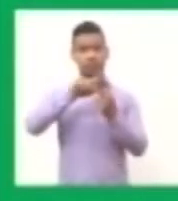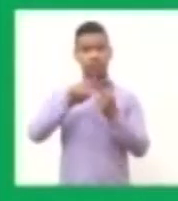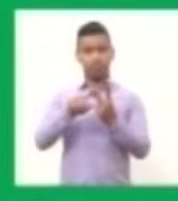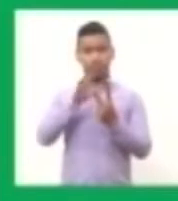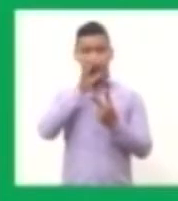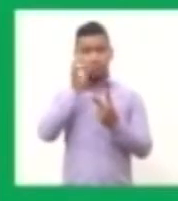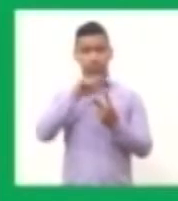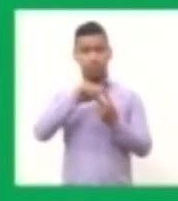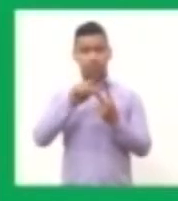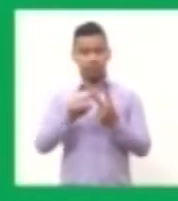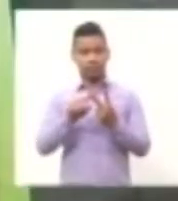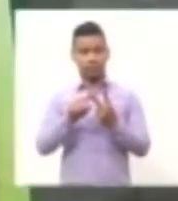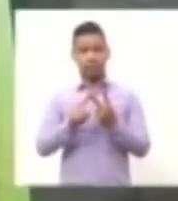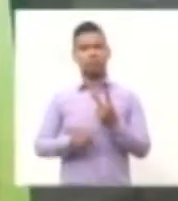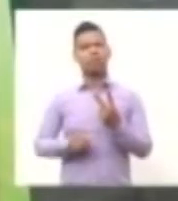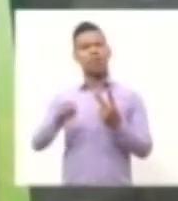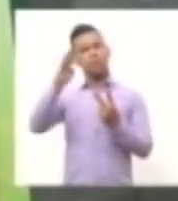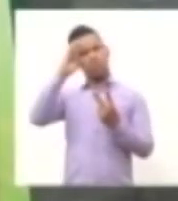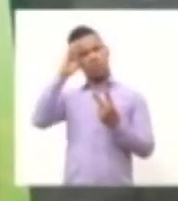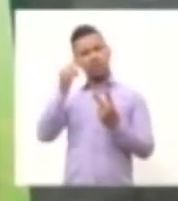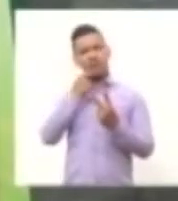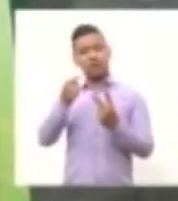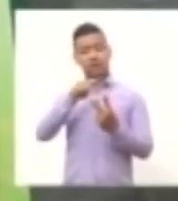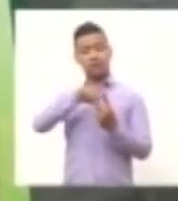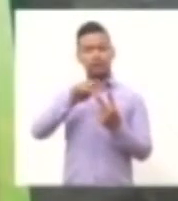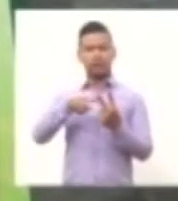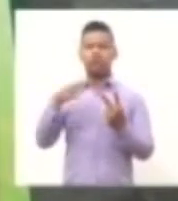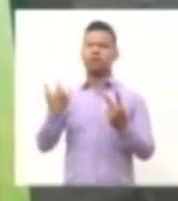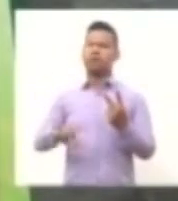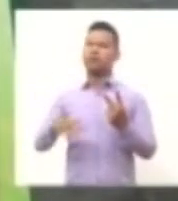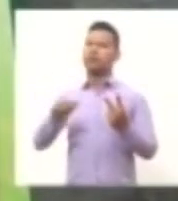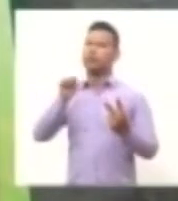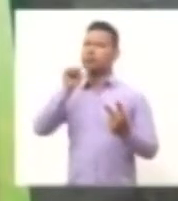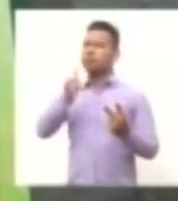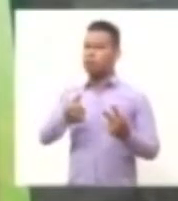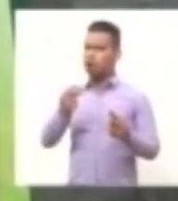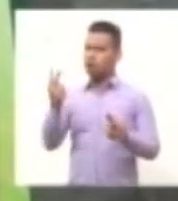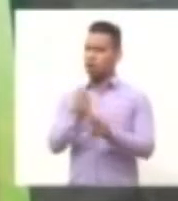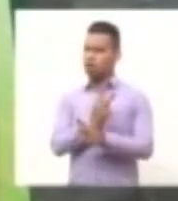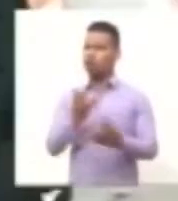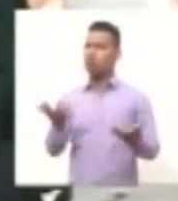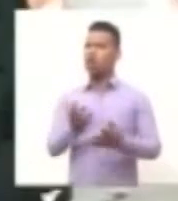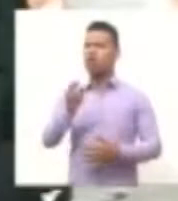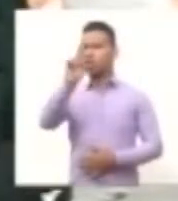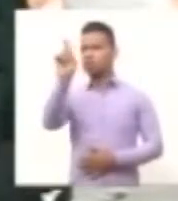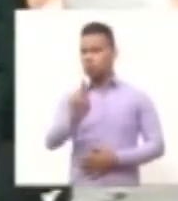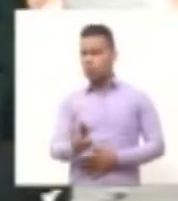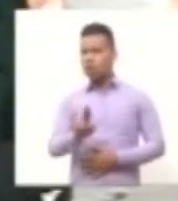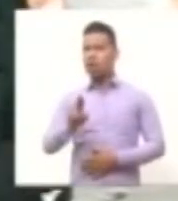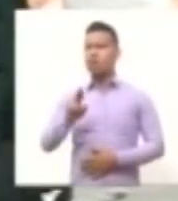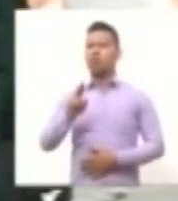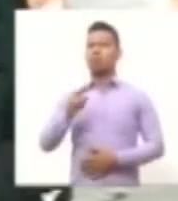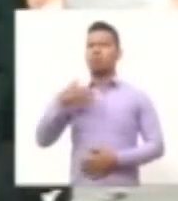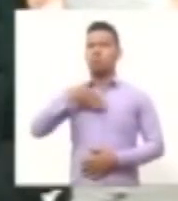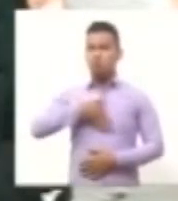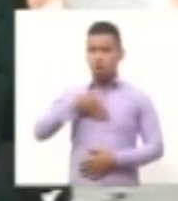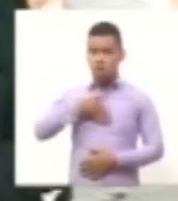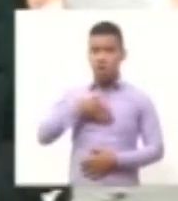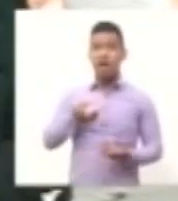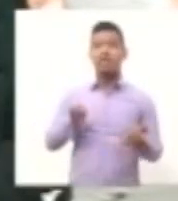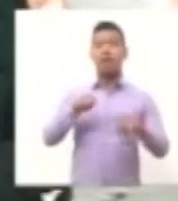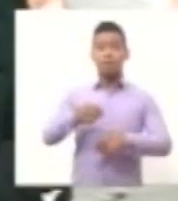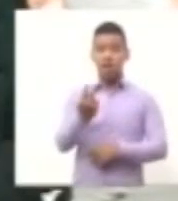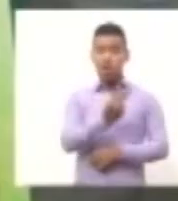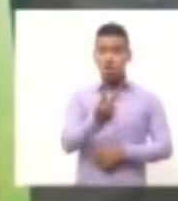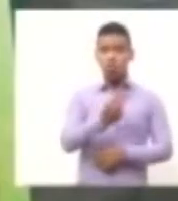Asensio, alias Pablito, según la policía, serían el terror de las extorsiones en La Mojana de Sucre y Bolívar. Además, habrían asesinado al auxiliar de policía